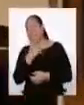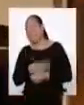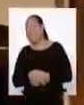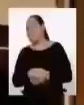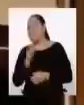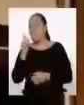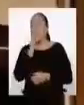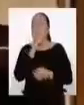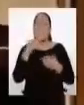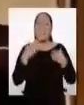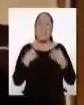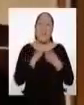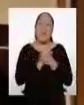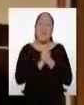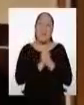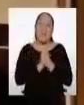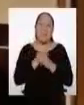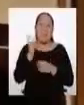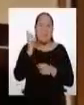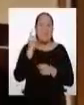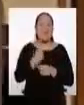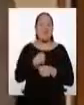tenía amigos para tocar, el disco lo grabé solo.